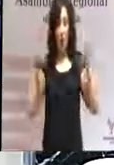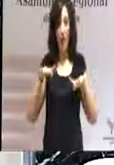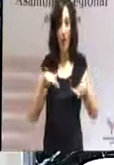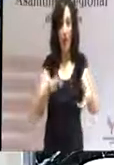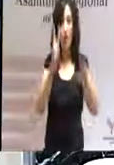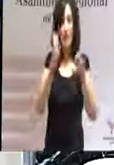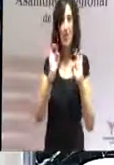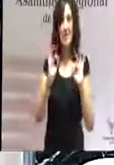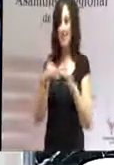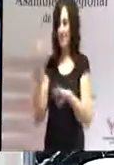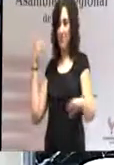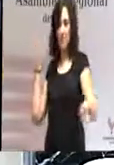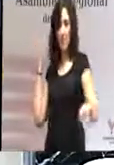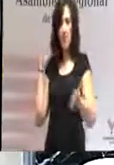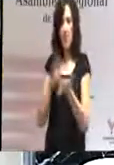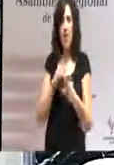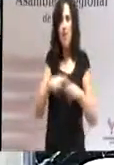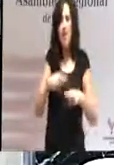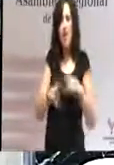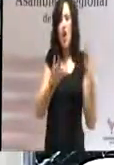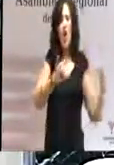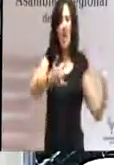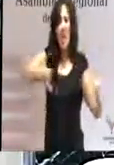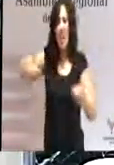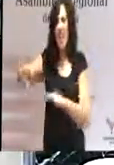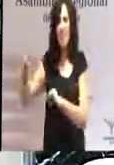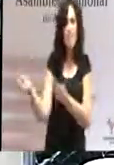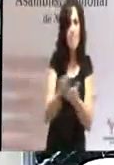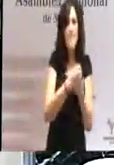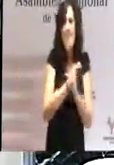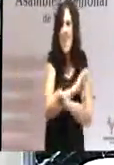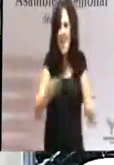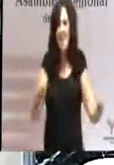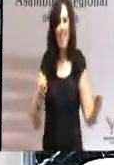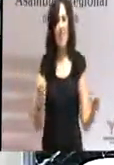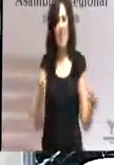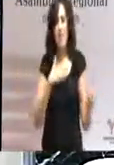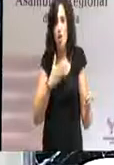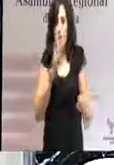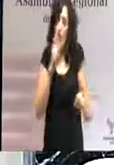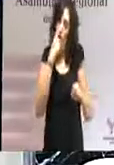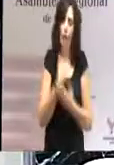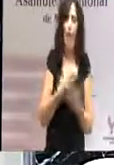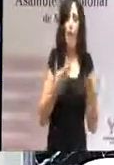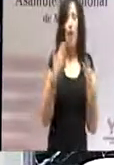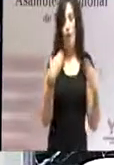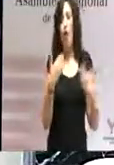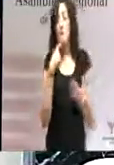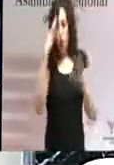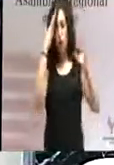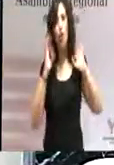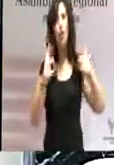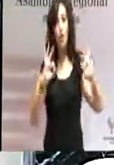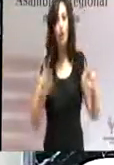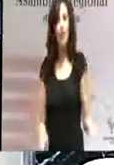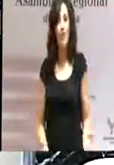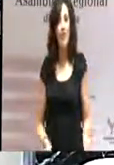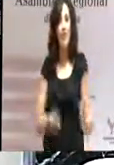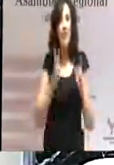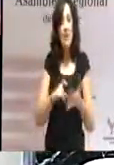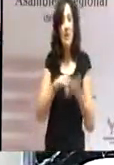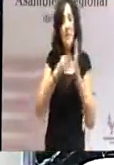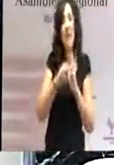de los políticos de cualquier signo. Los agricultores ya no se fían de los políticos como para fiarse. Un plan hidrológico nacional elaborado con